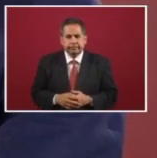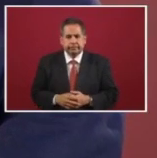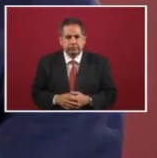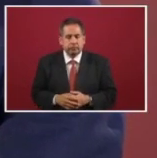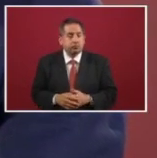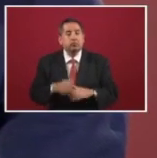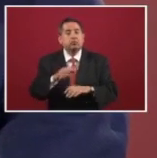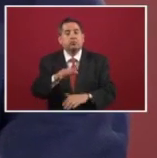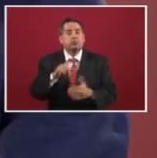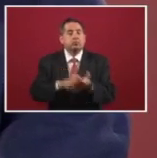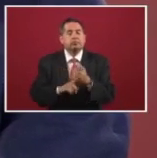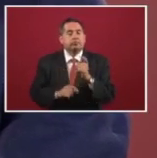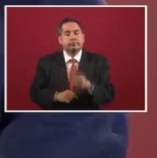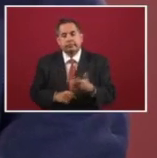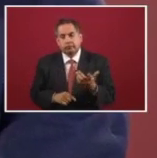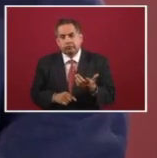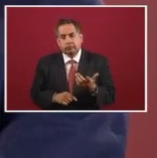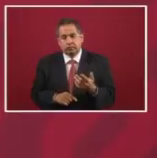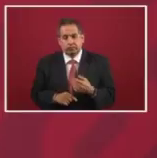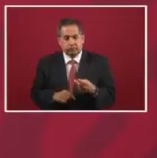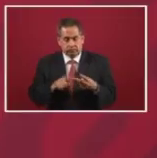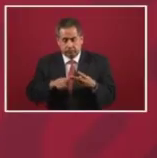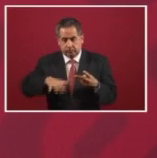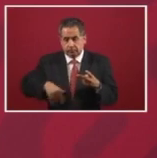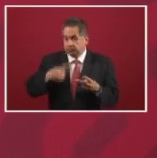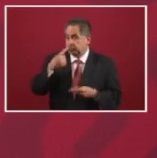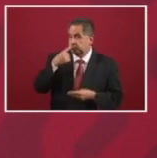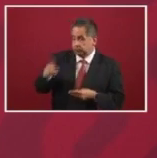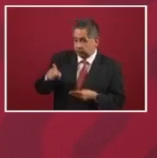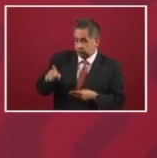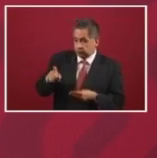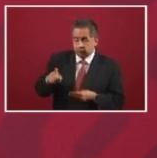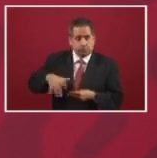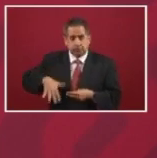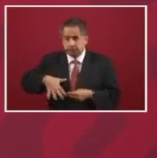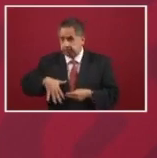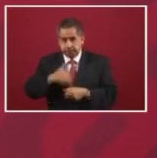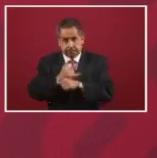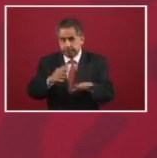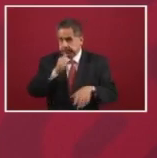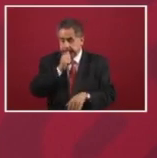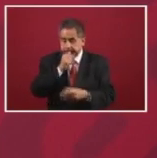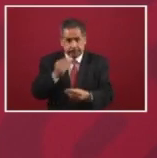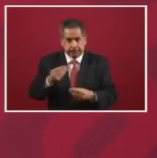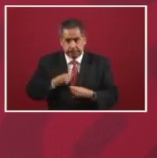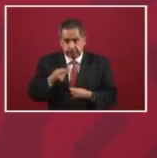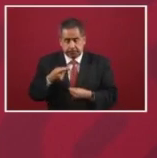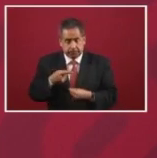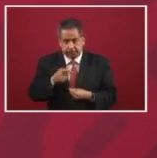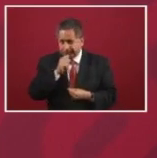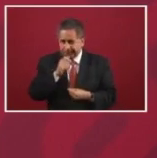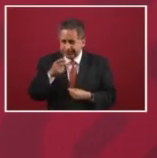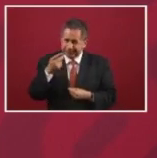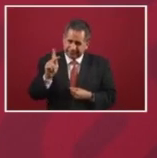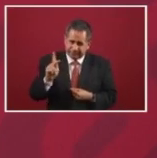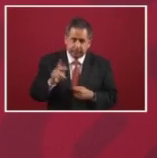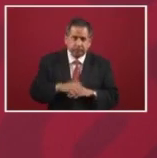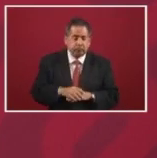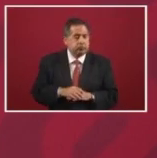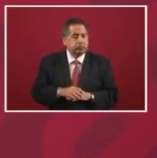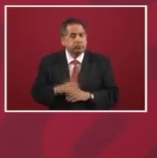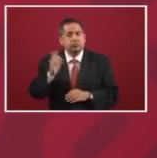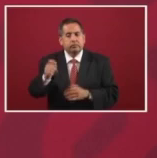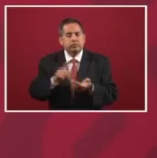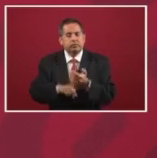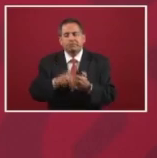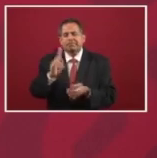Acerca de la denuncia, no tengo información, pero es un poco lo